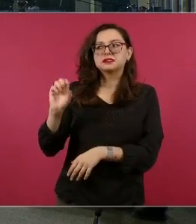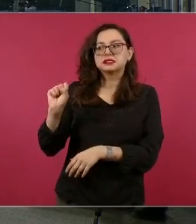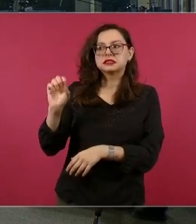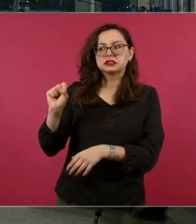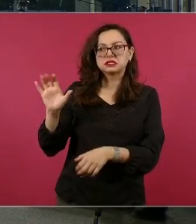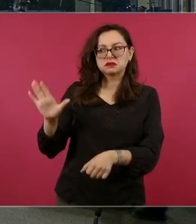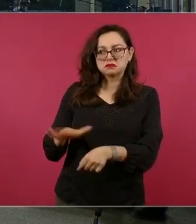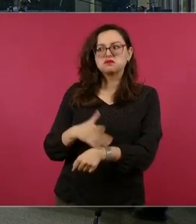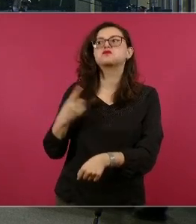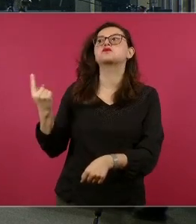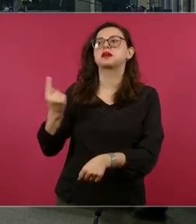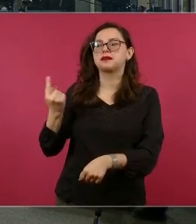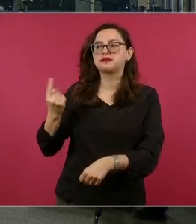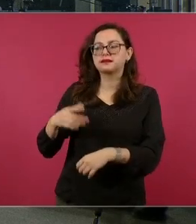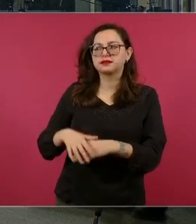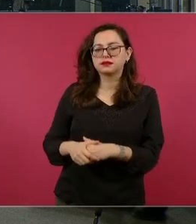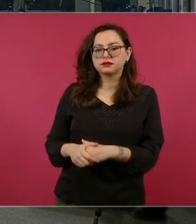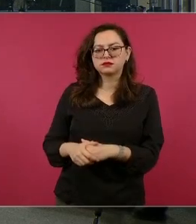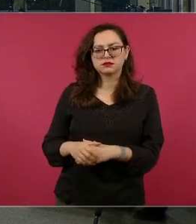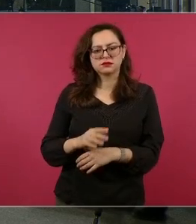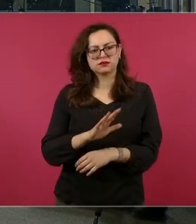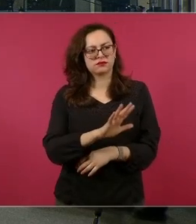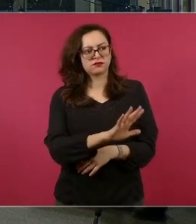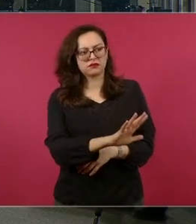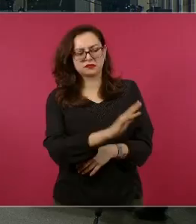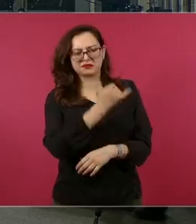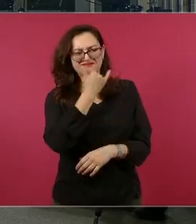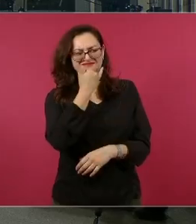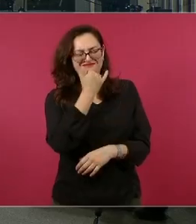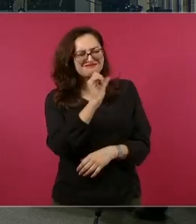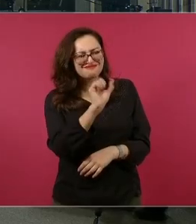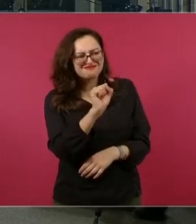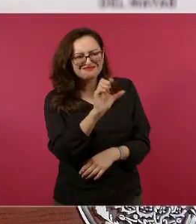no hubieron 60, creo que fueron 6